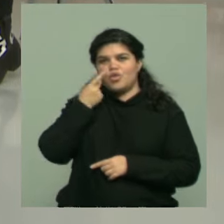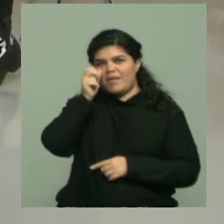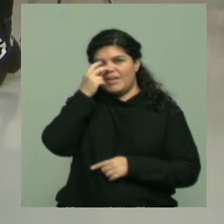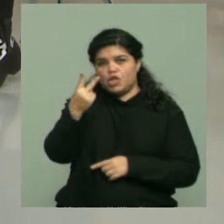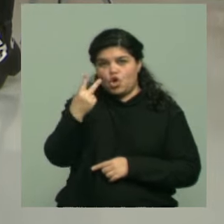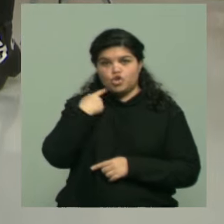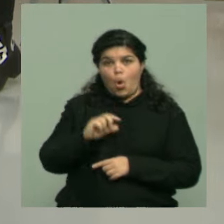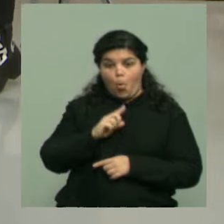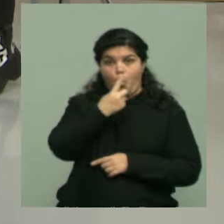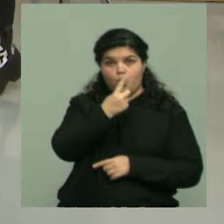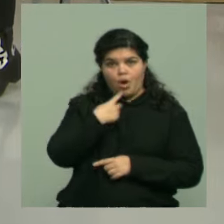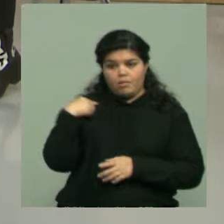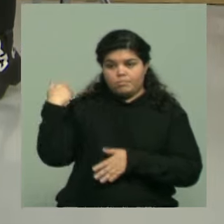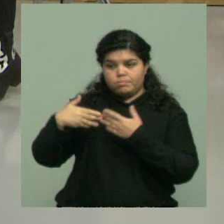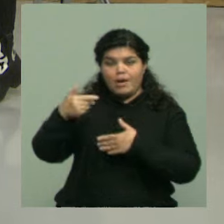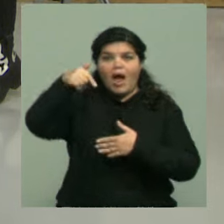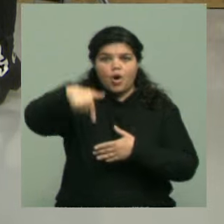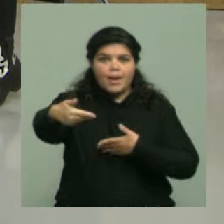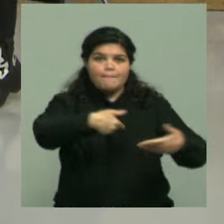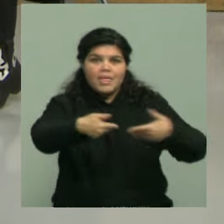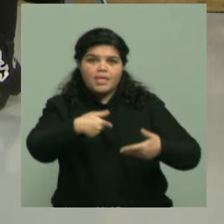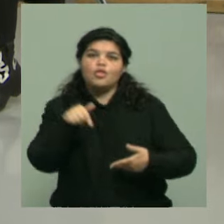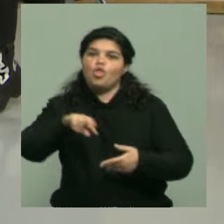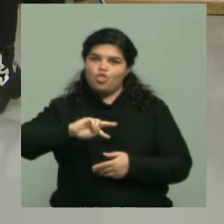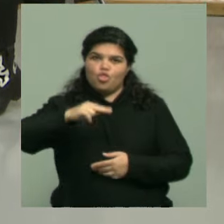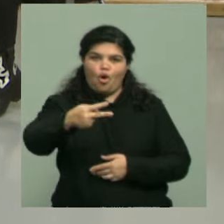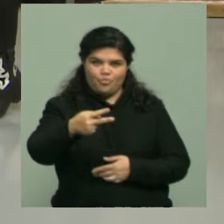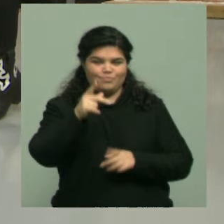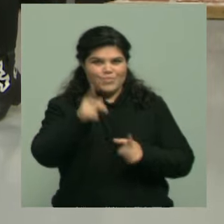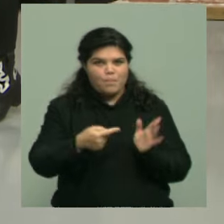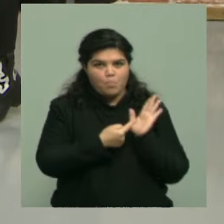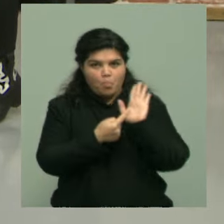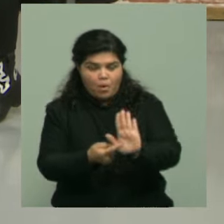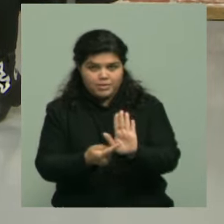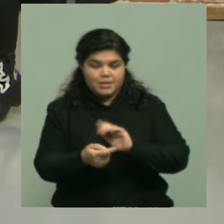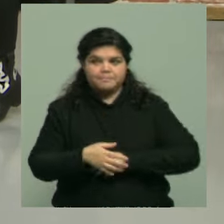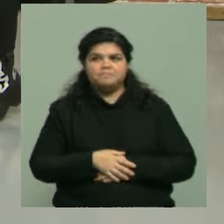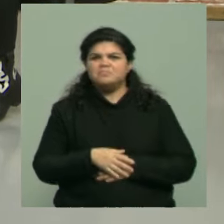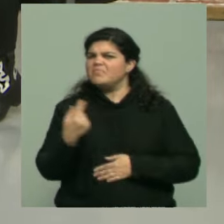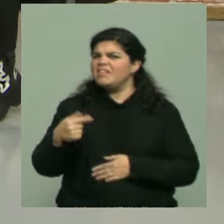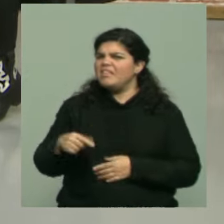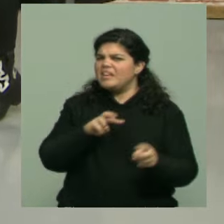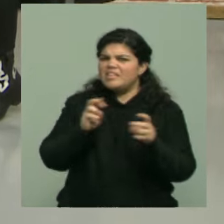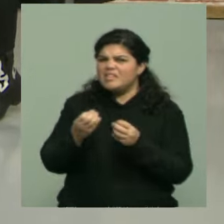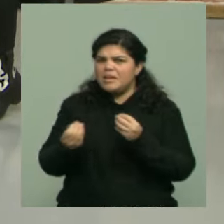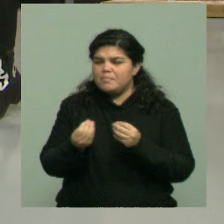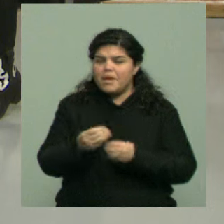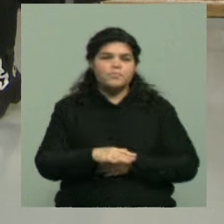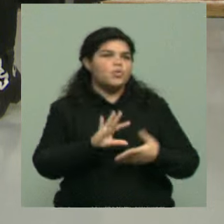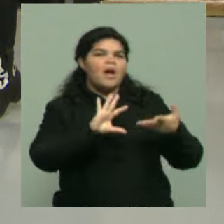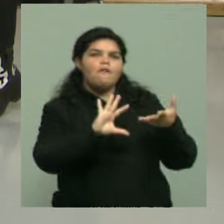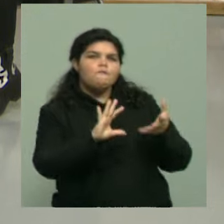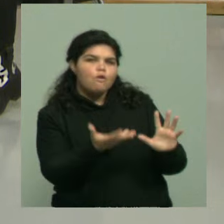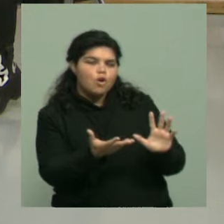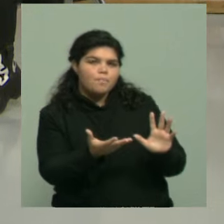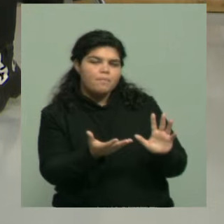público van a hacer Gracias por Interrumpir 2. ¿De qué se trata la obra? En este punto es que es una muestra en